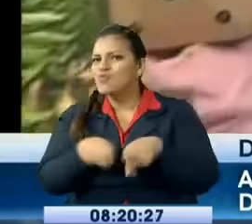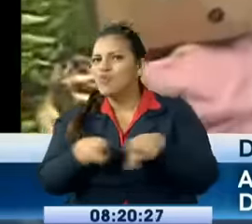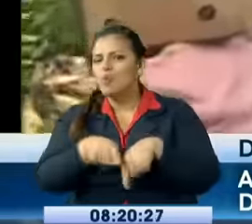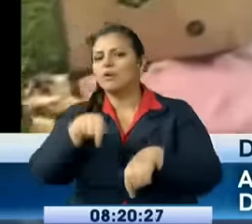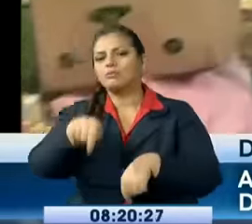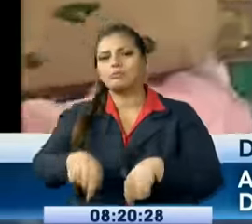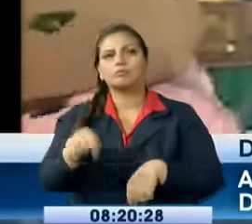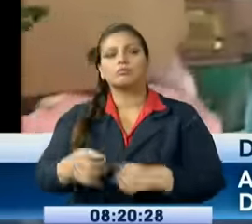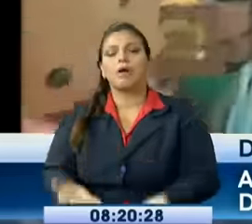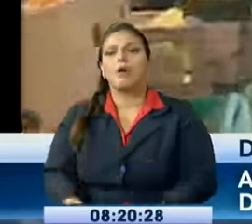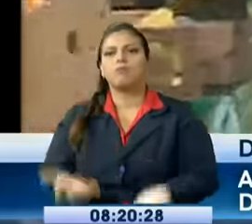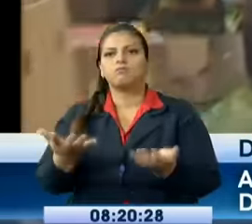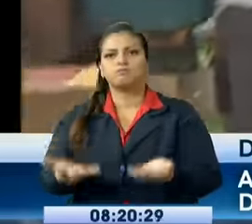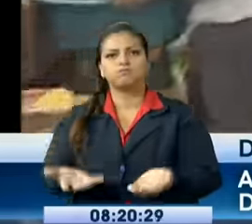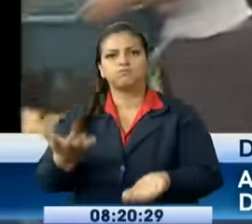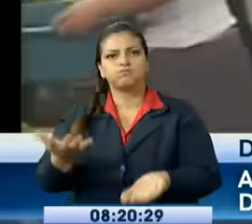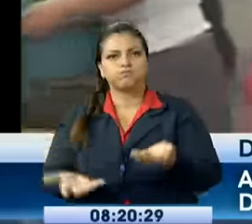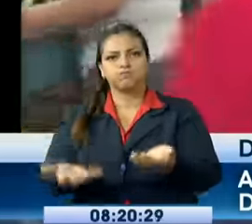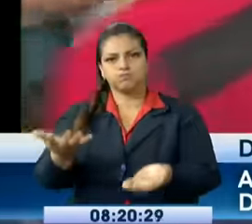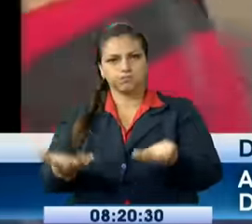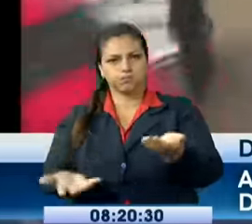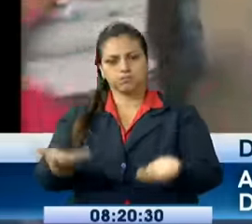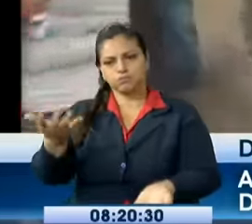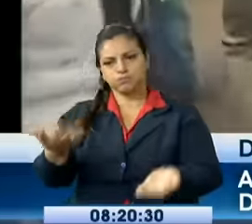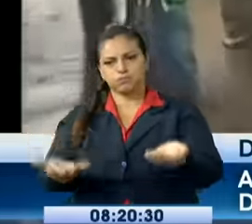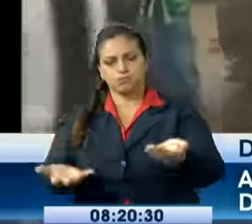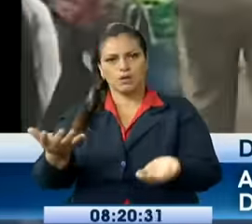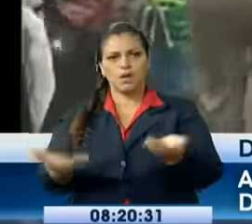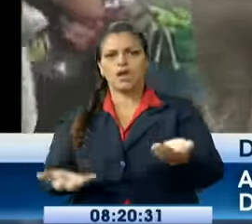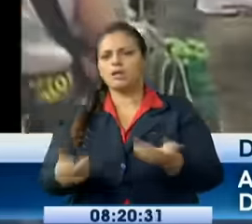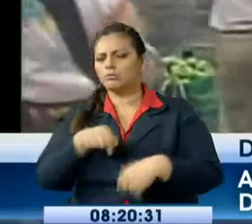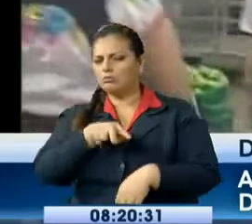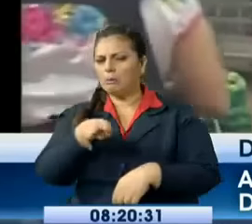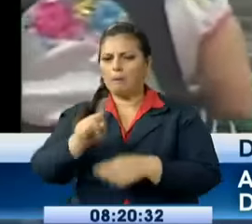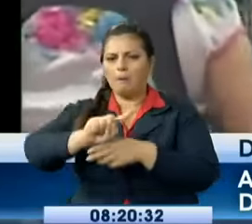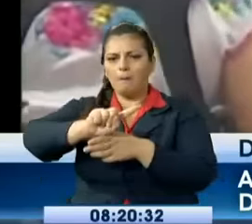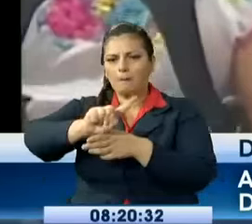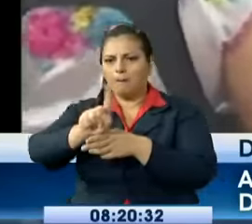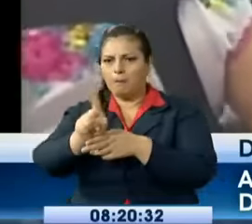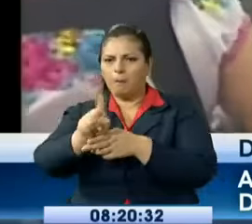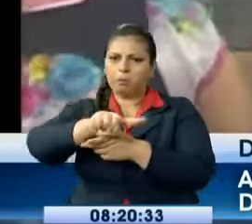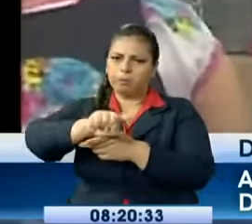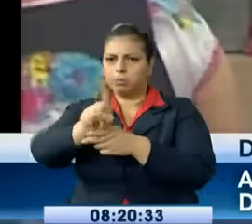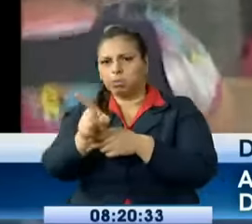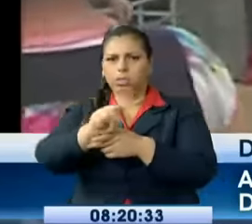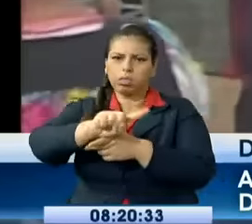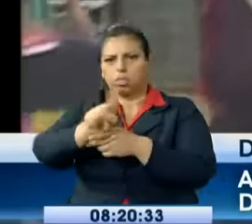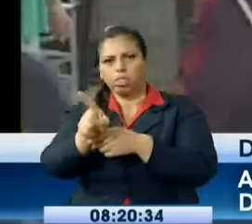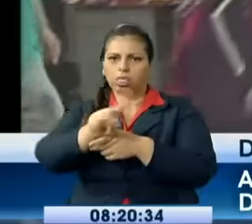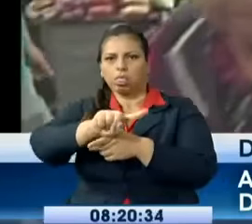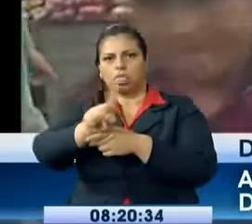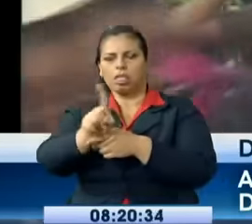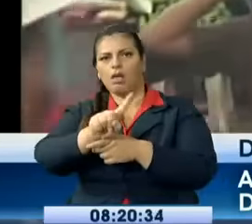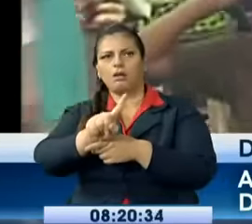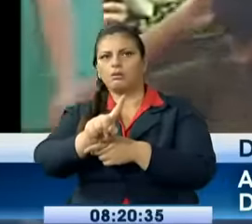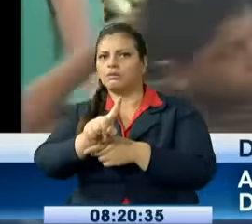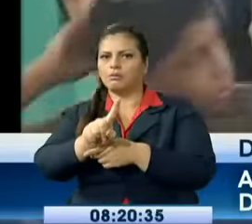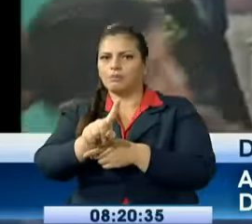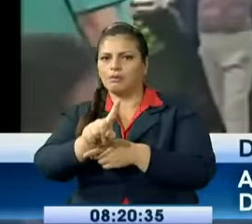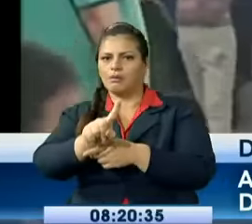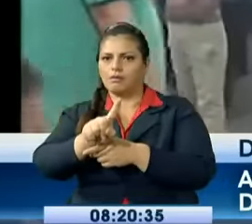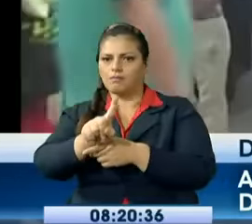Dicen, supuestamente, de que eso se debe a que se descalibra, que porque se mueve, que porque la bajan, que porque la suben.